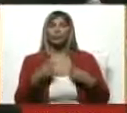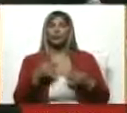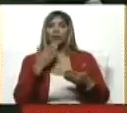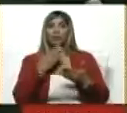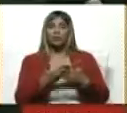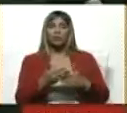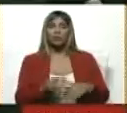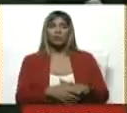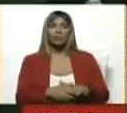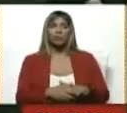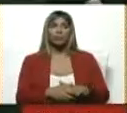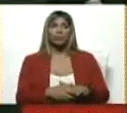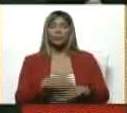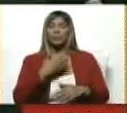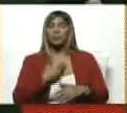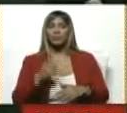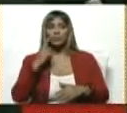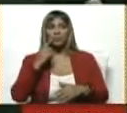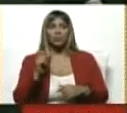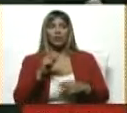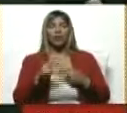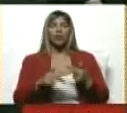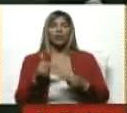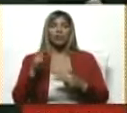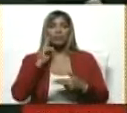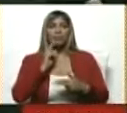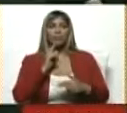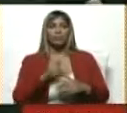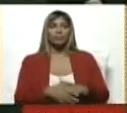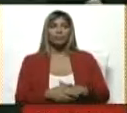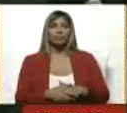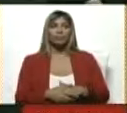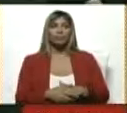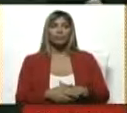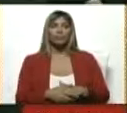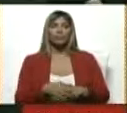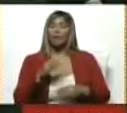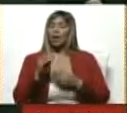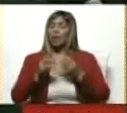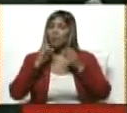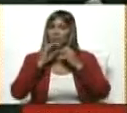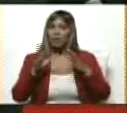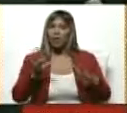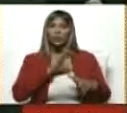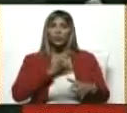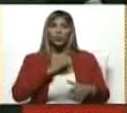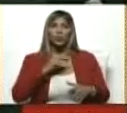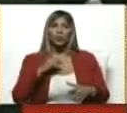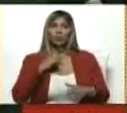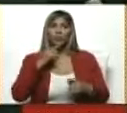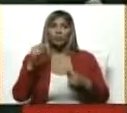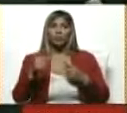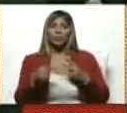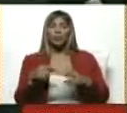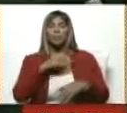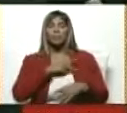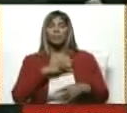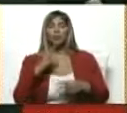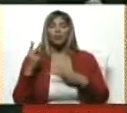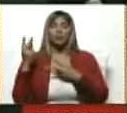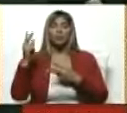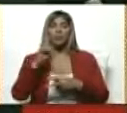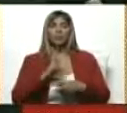gracias a nuestro presidente, a nuestra revolución bolivariana. Hagamos viral lo nuestro, es uno de los vértices de la gran misión